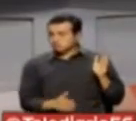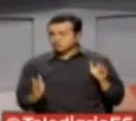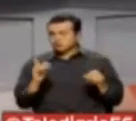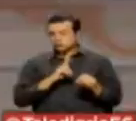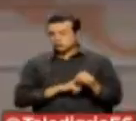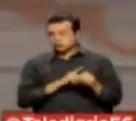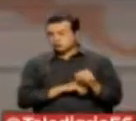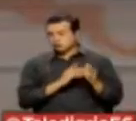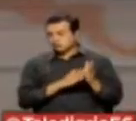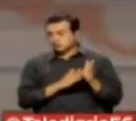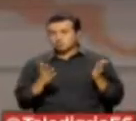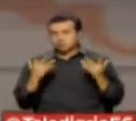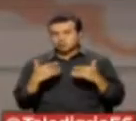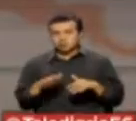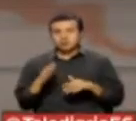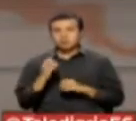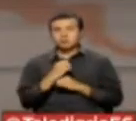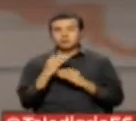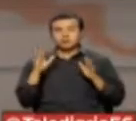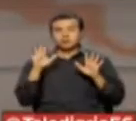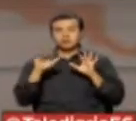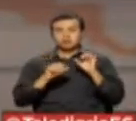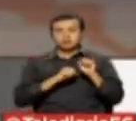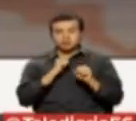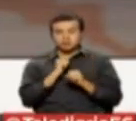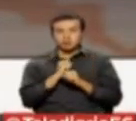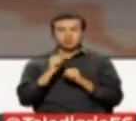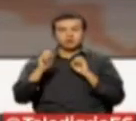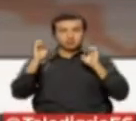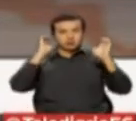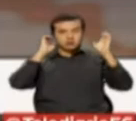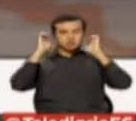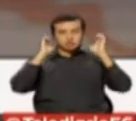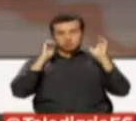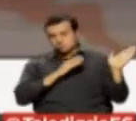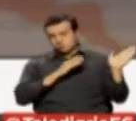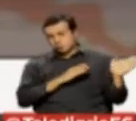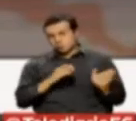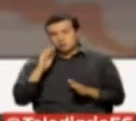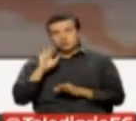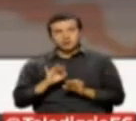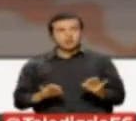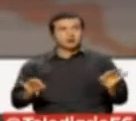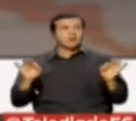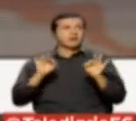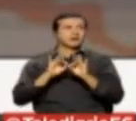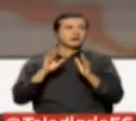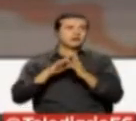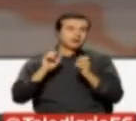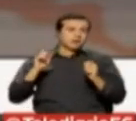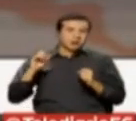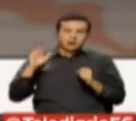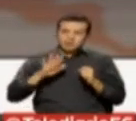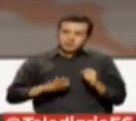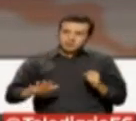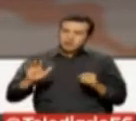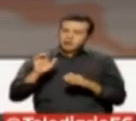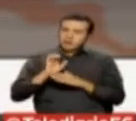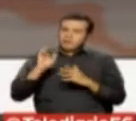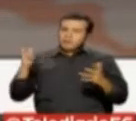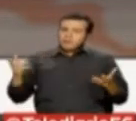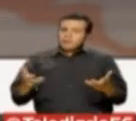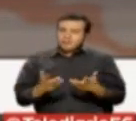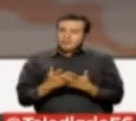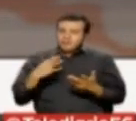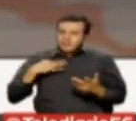ya llevamos más de 10 años con esta política y lo importante es entender que aquí se juntaron